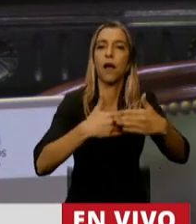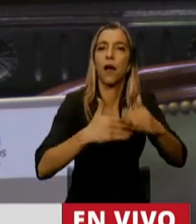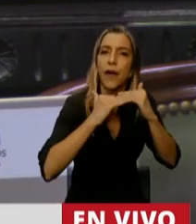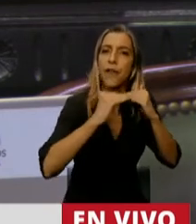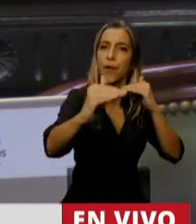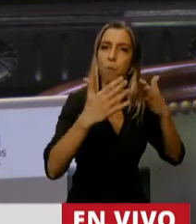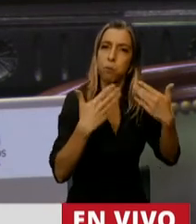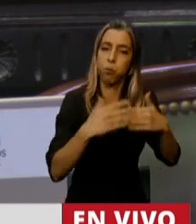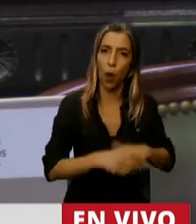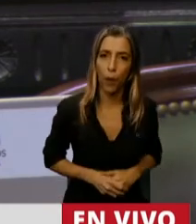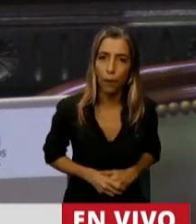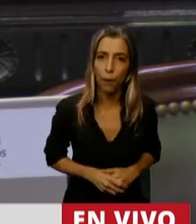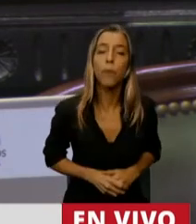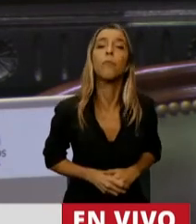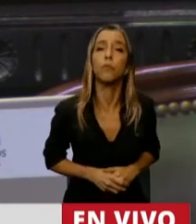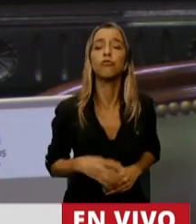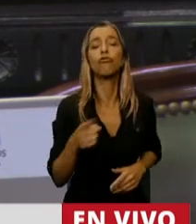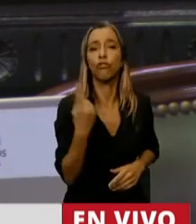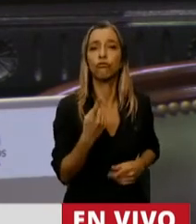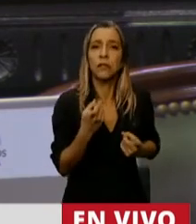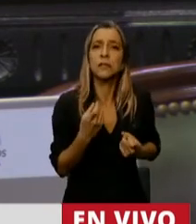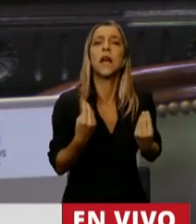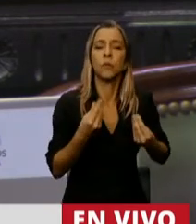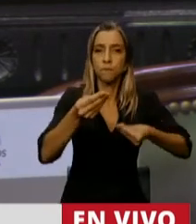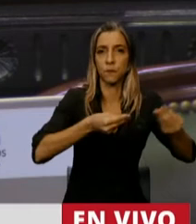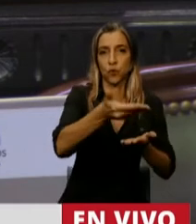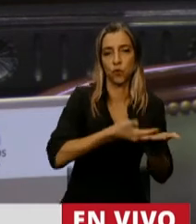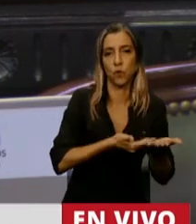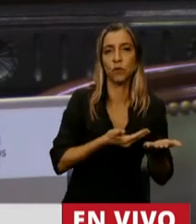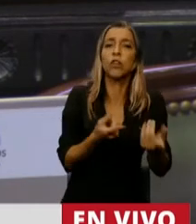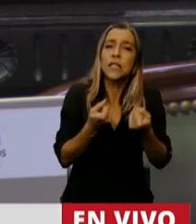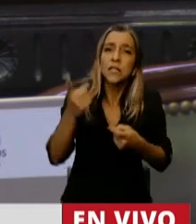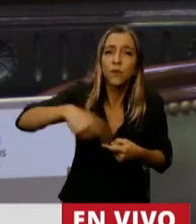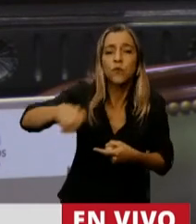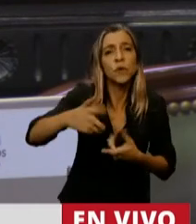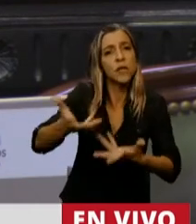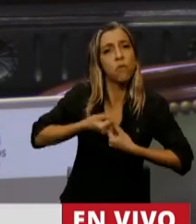sostenible. Y para poder hacer eso necesitamos este presupuesto. Y necesitamos que nos acompañen.